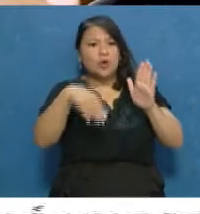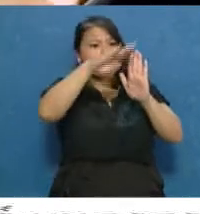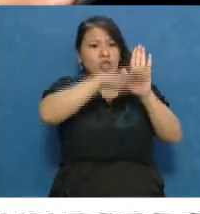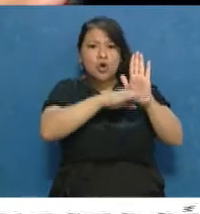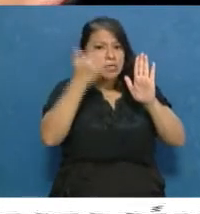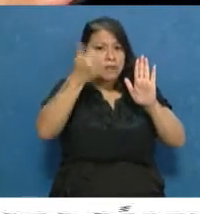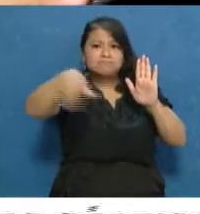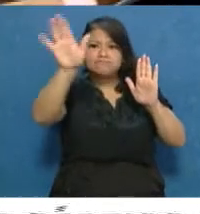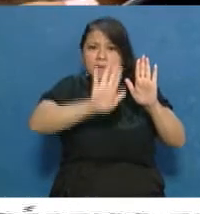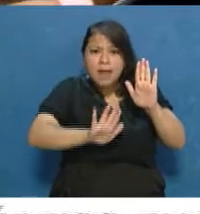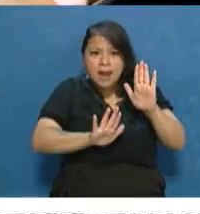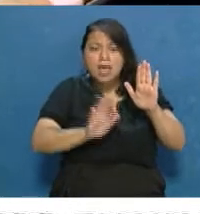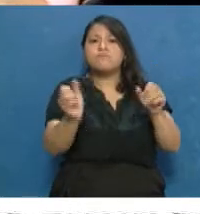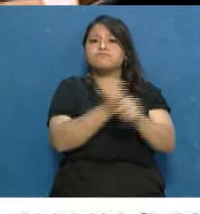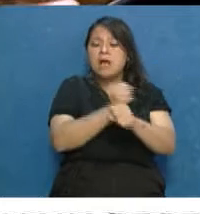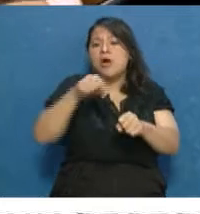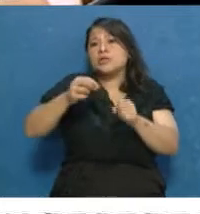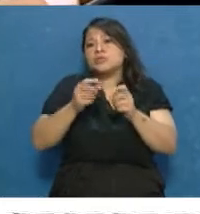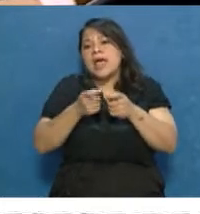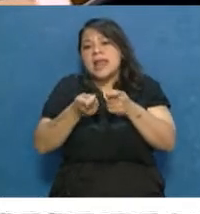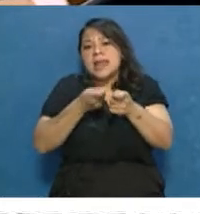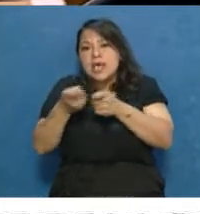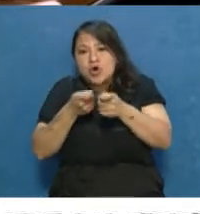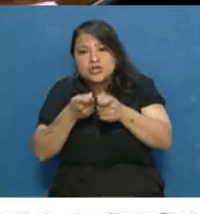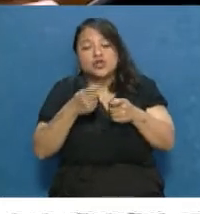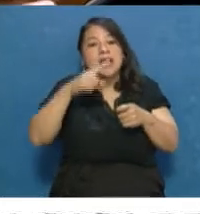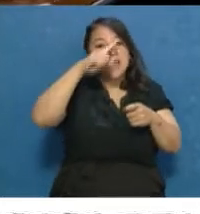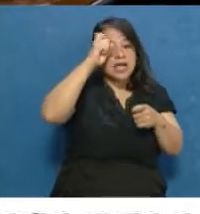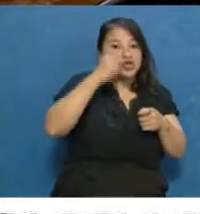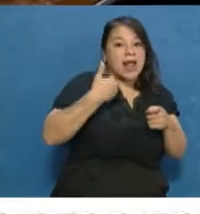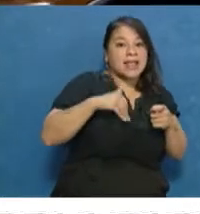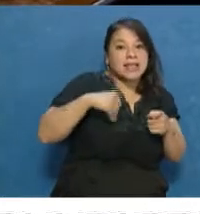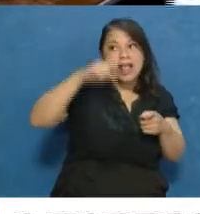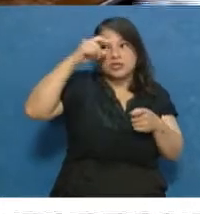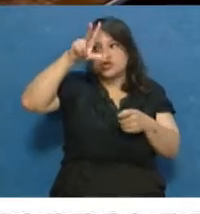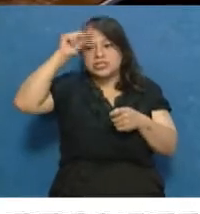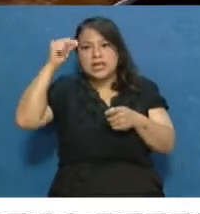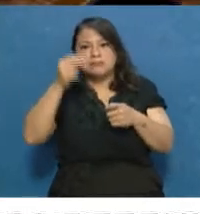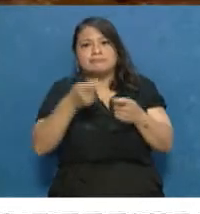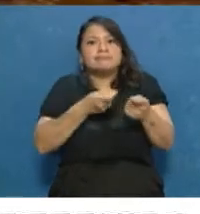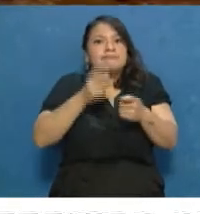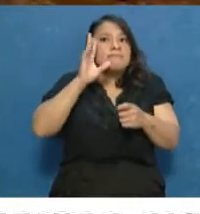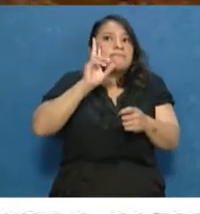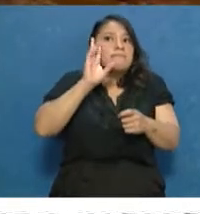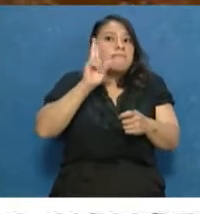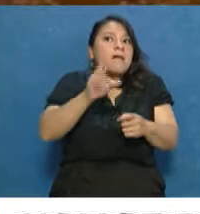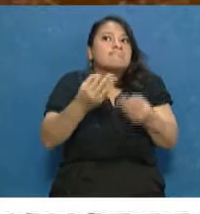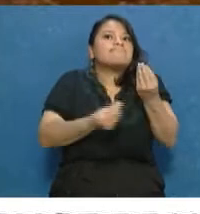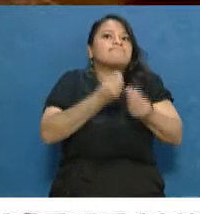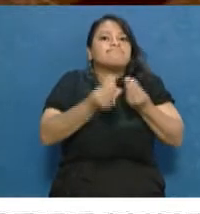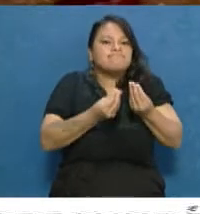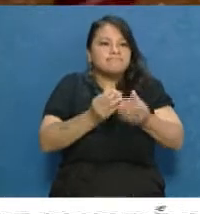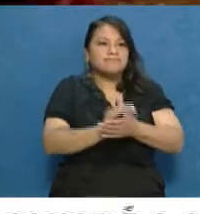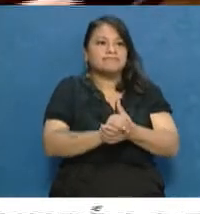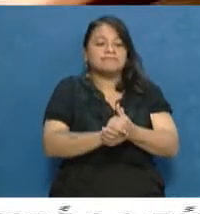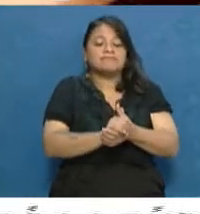es una negociación de nación con nación, nación de Chile con nación argentina, para ver qué ocurre con esto. ¿Para que eso suceda?